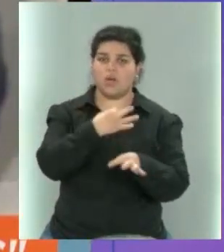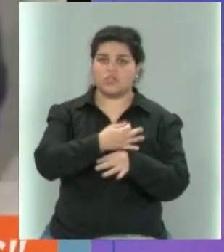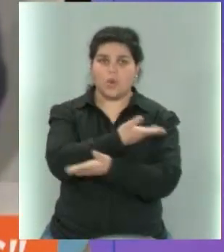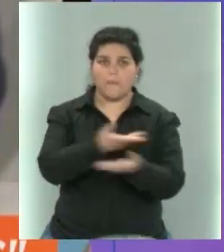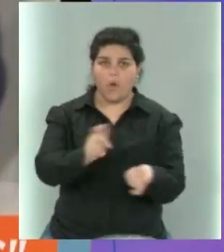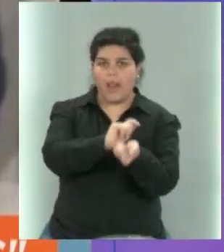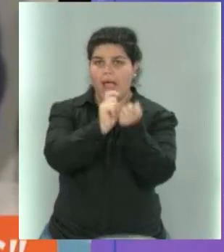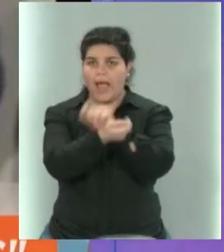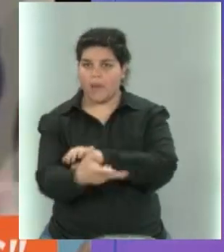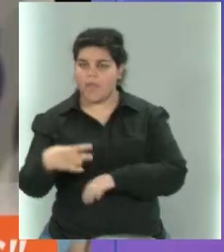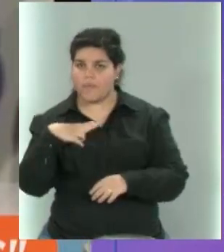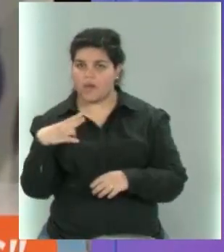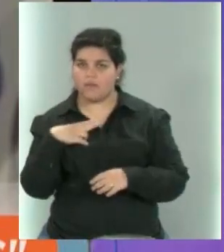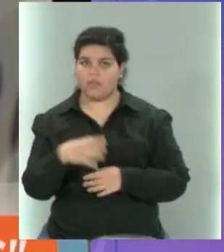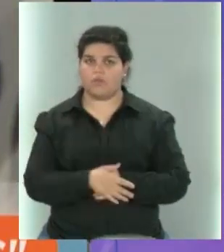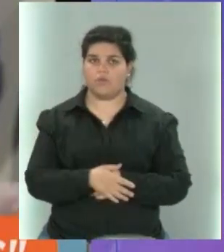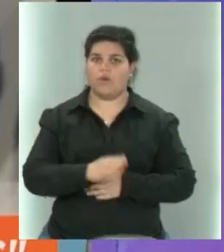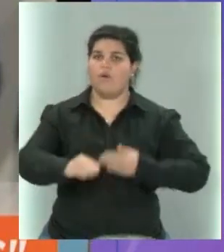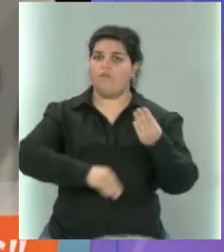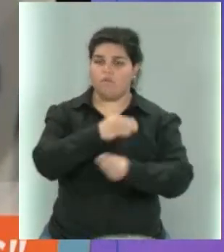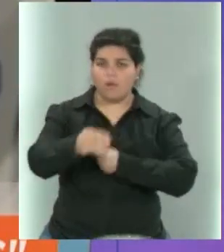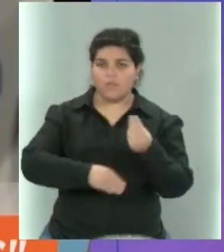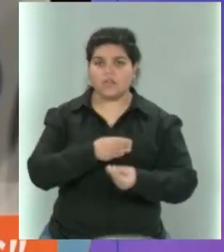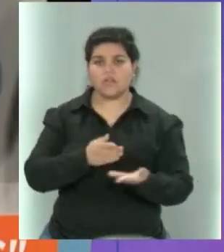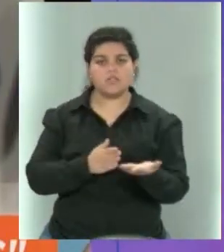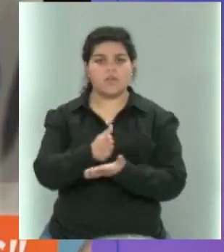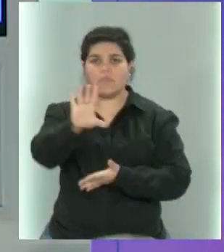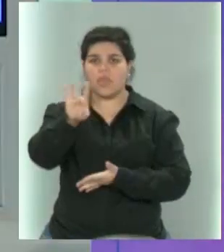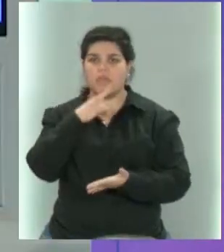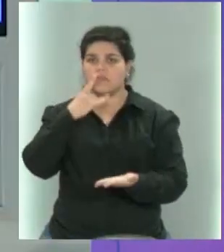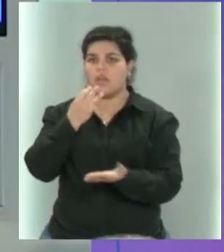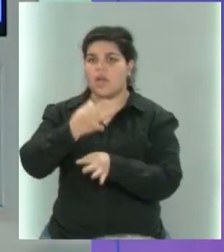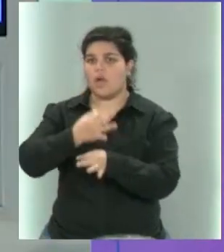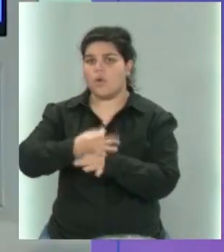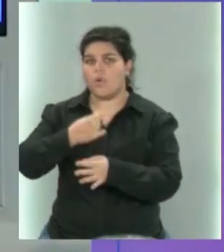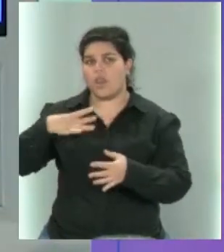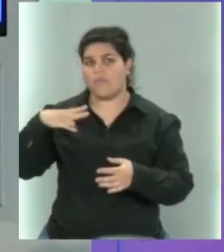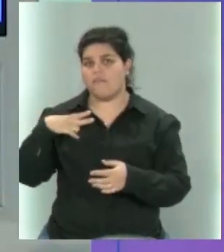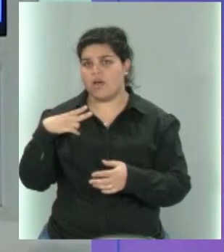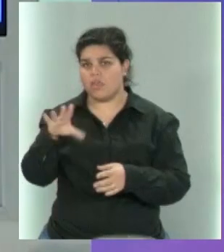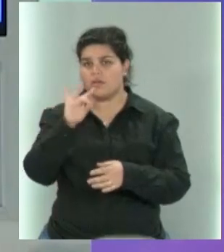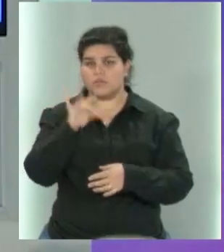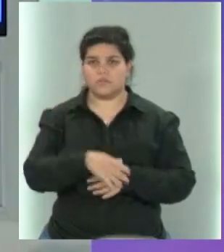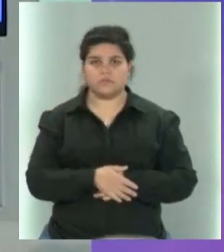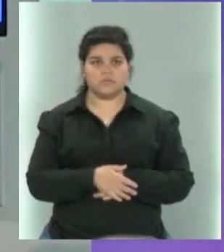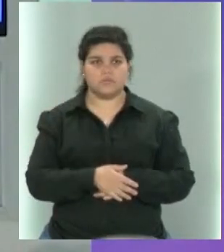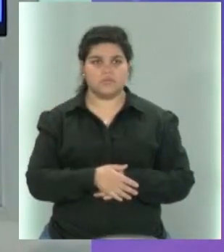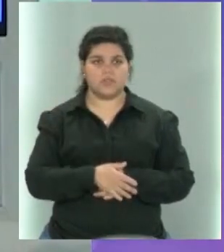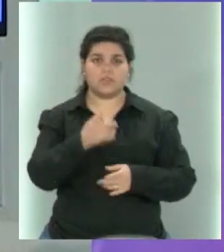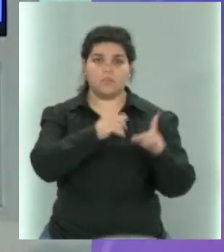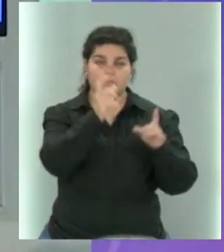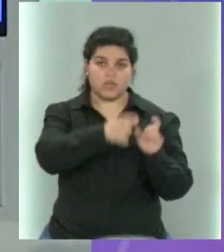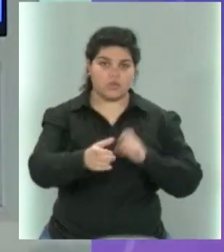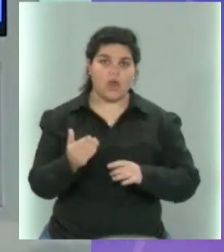De hecho, cada vez más familias eligen la escuela privada. Terrible inequidad entre aquel que puede ir a una